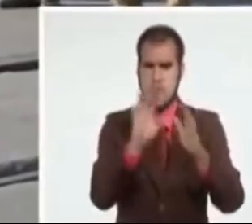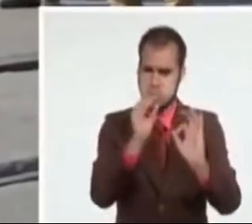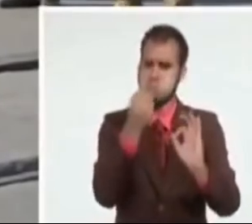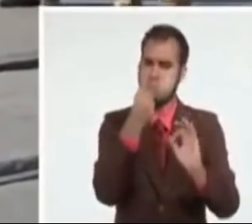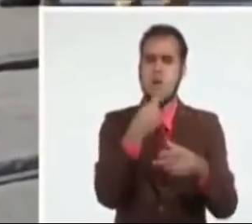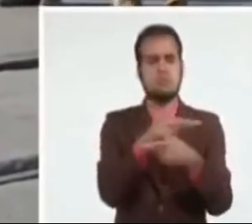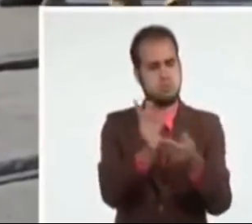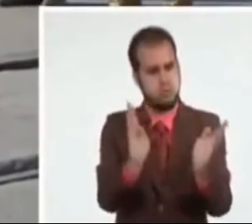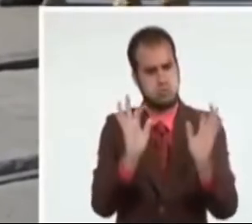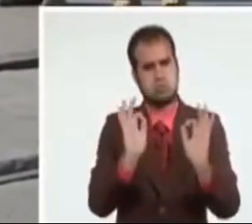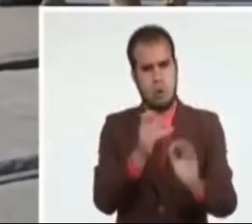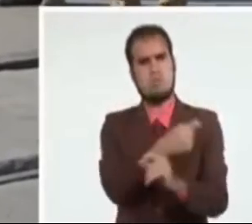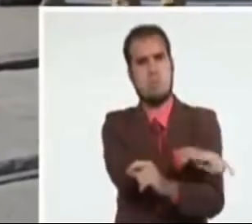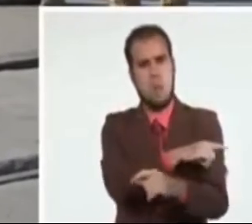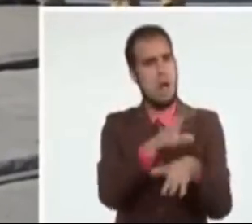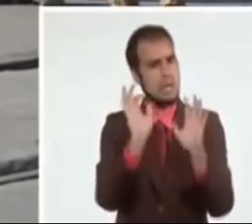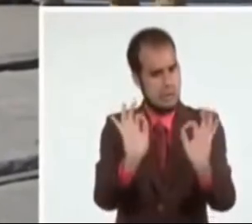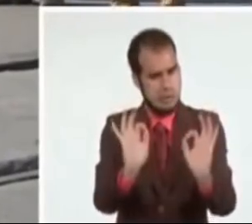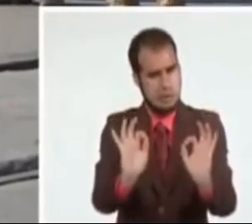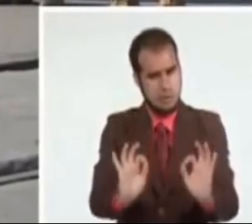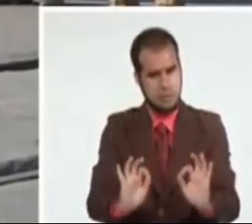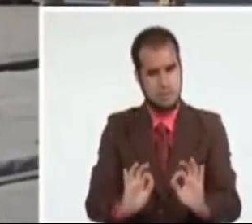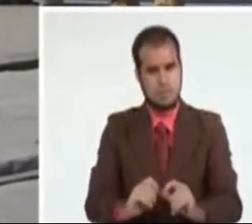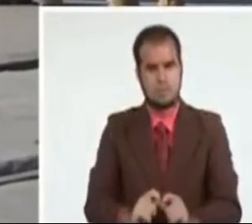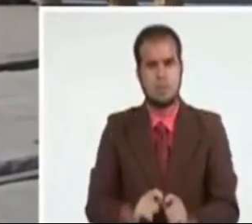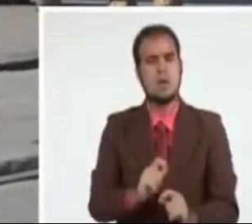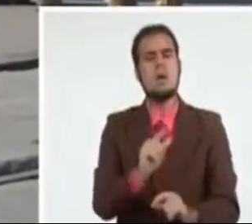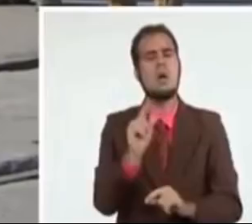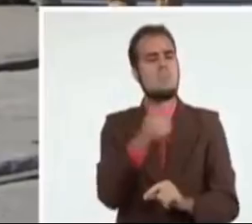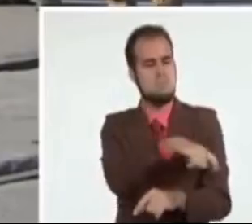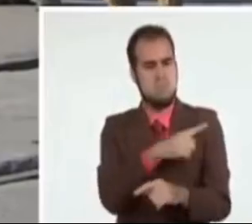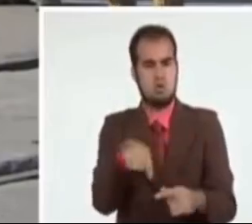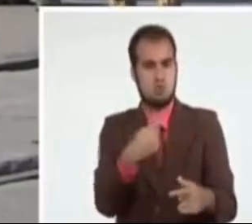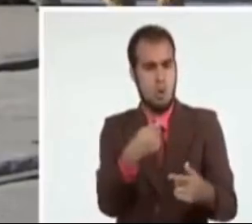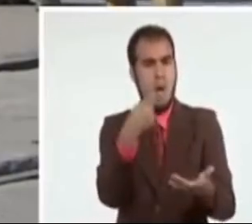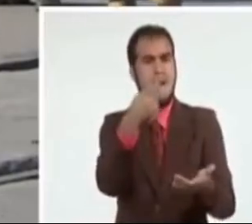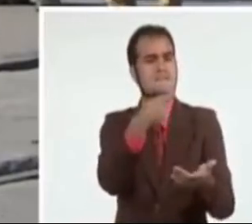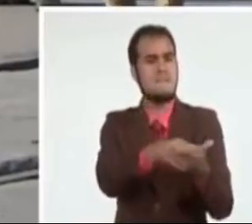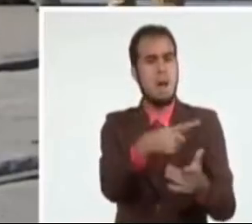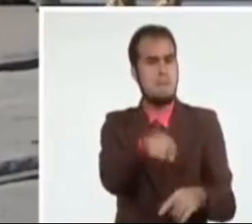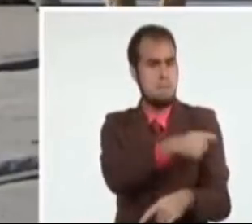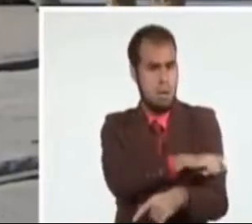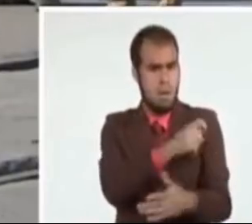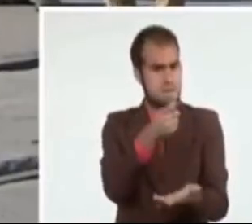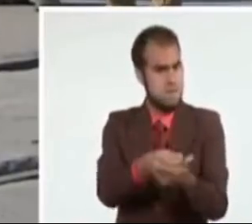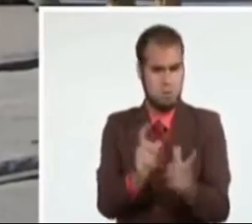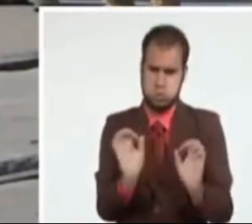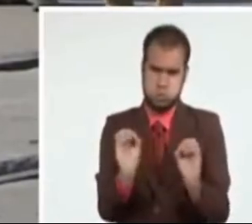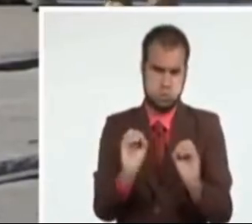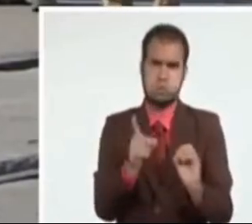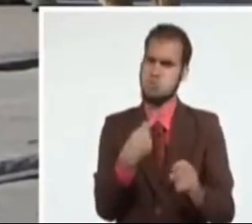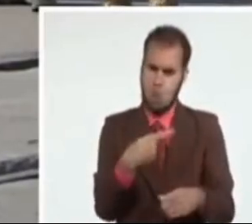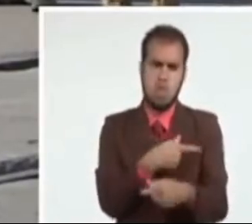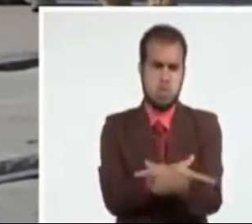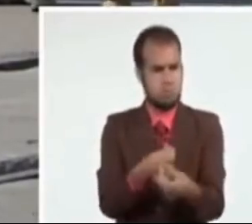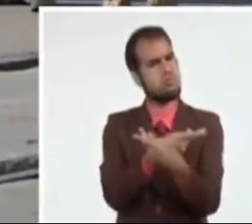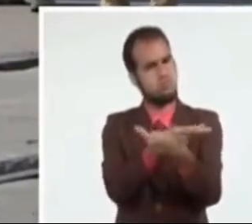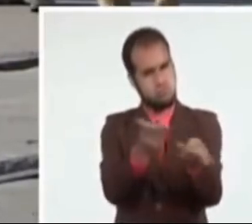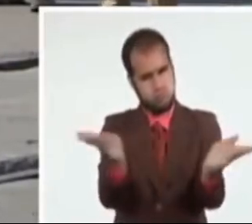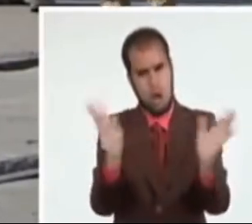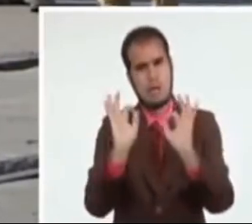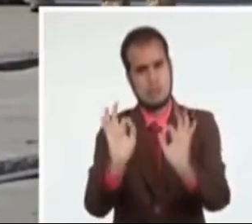vamos a distribuir de manera gratuita a nuestra población y vamos a aprovechar